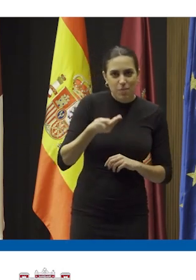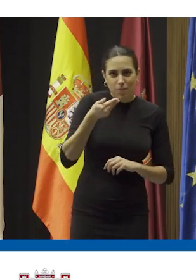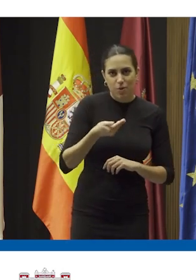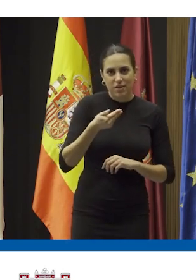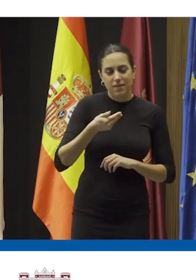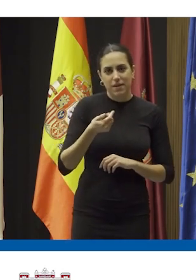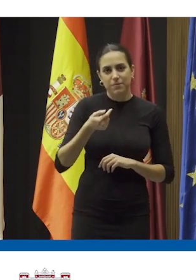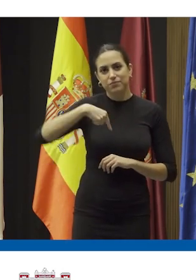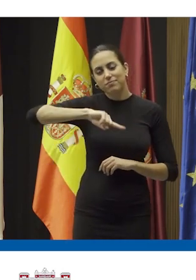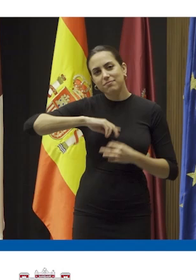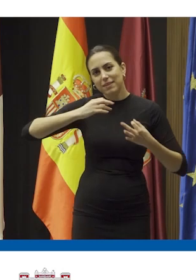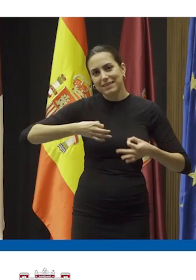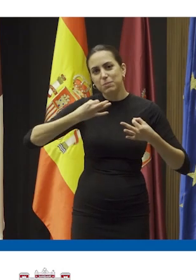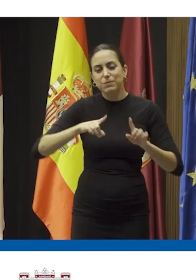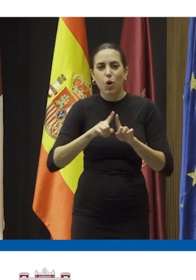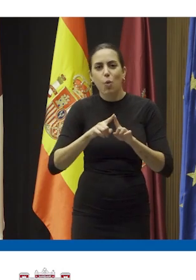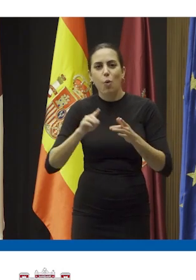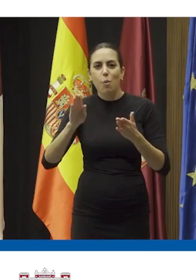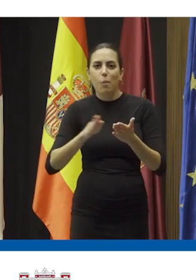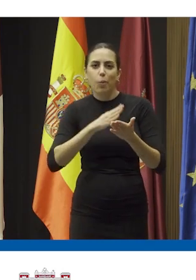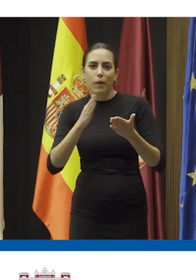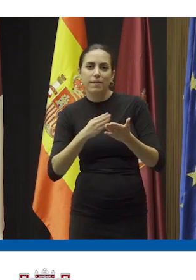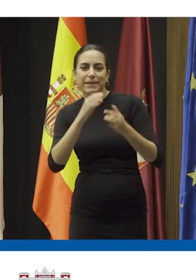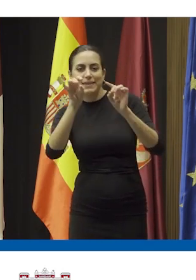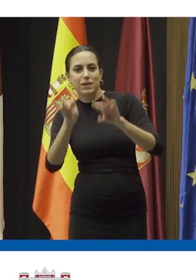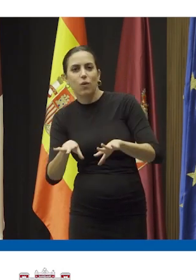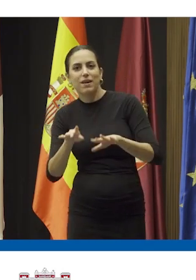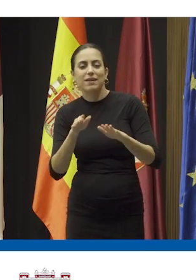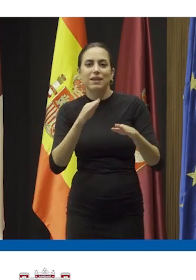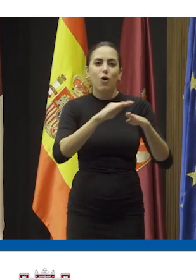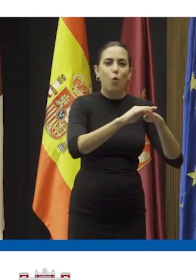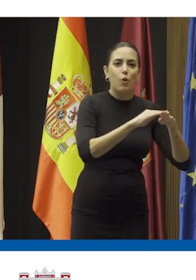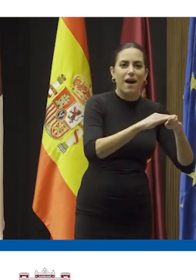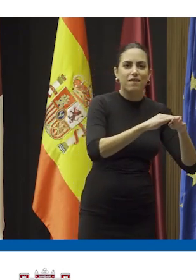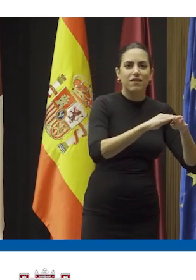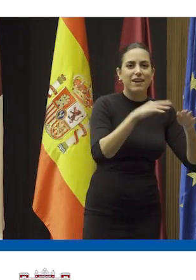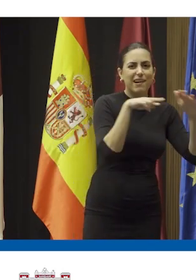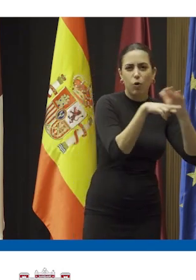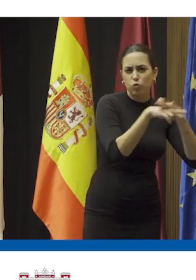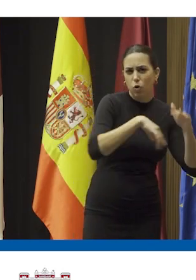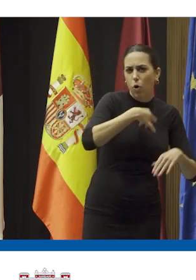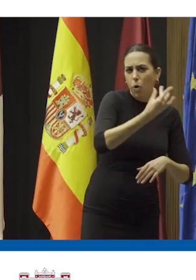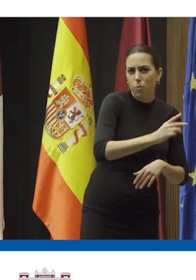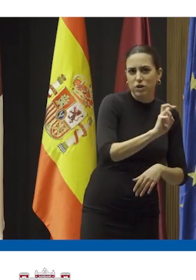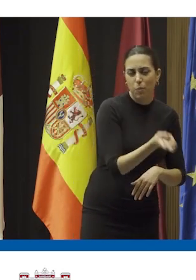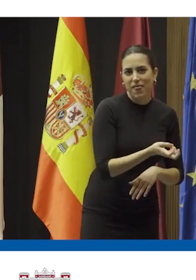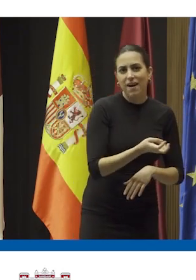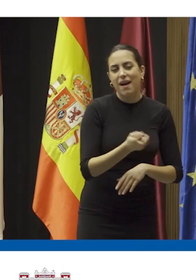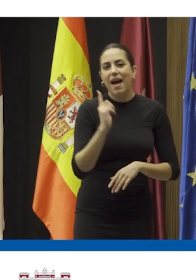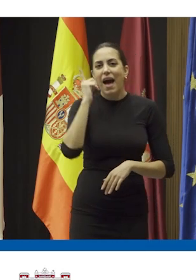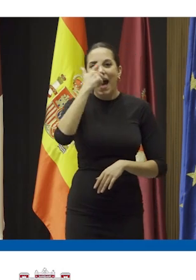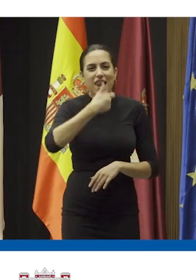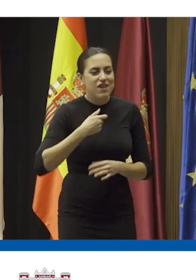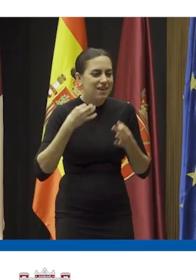decía de una forma un tanto poética, ¿no? Curar cuando se pueda, aliviar siempre